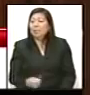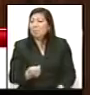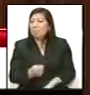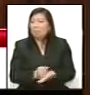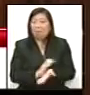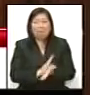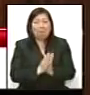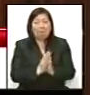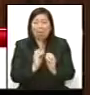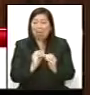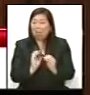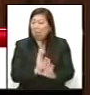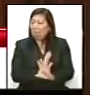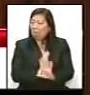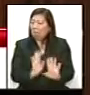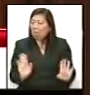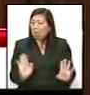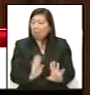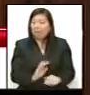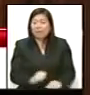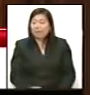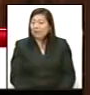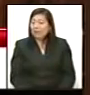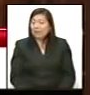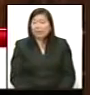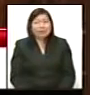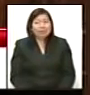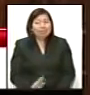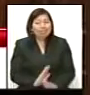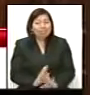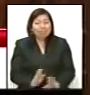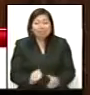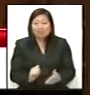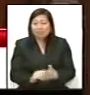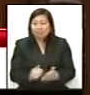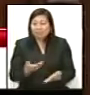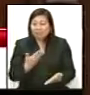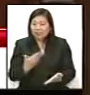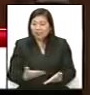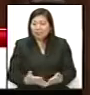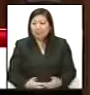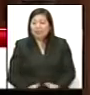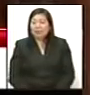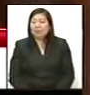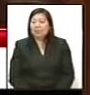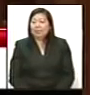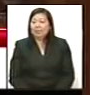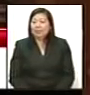ninguna reparación porque el daño que ha hecho es sencillamente inconmensurable. Muchas gracias.